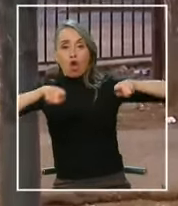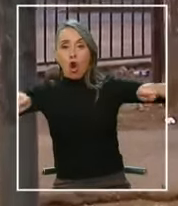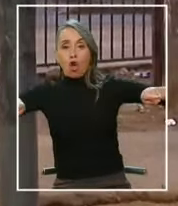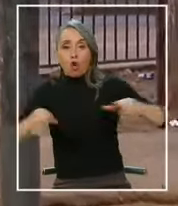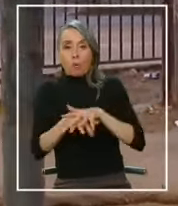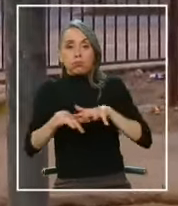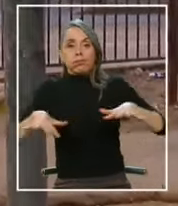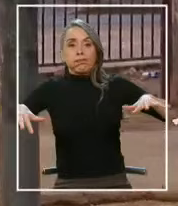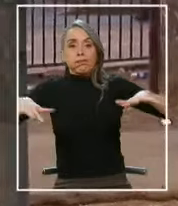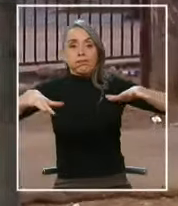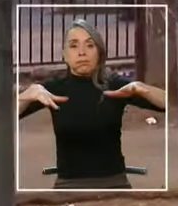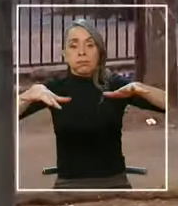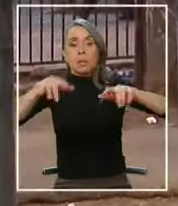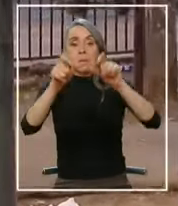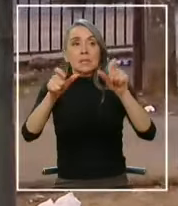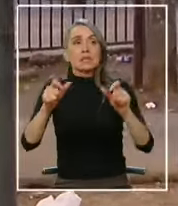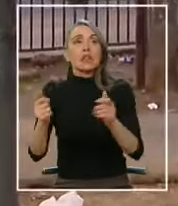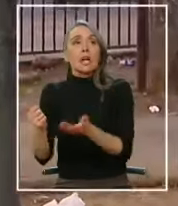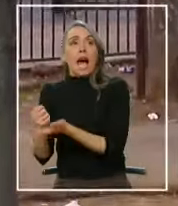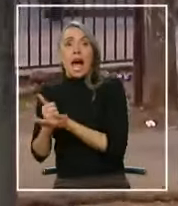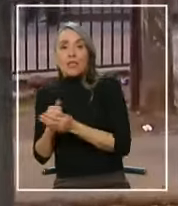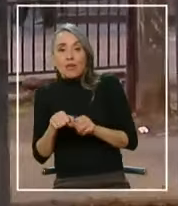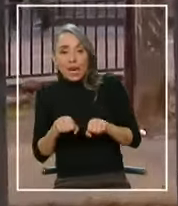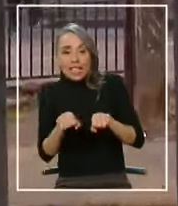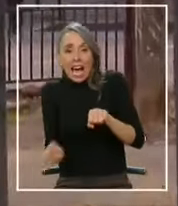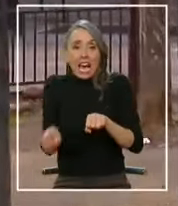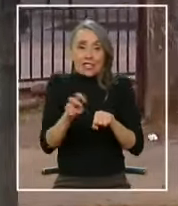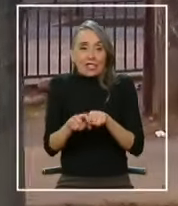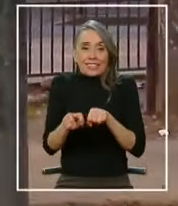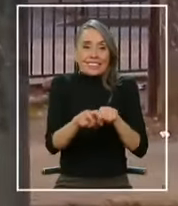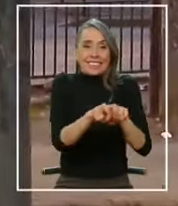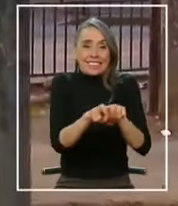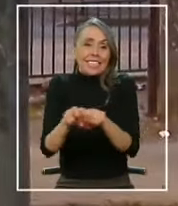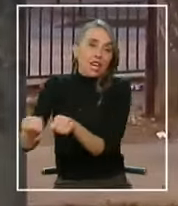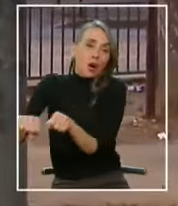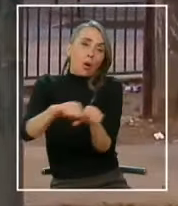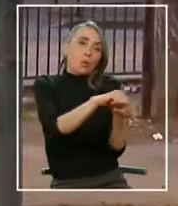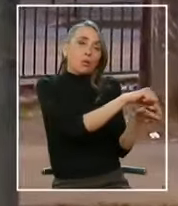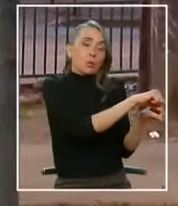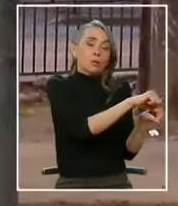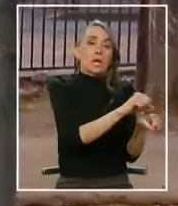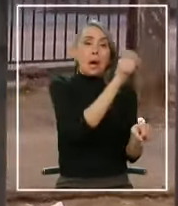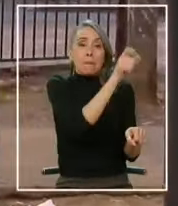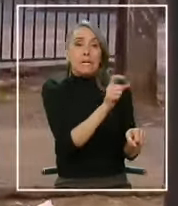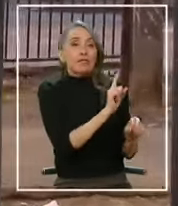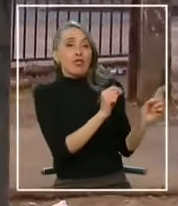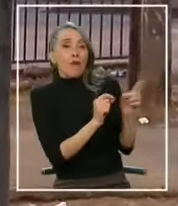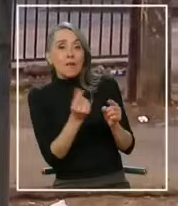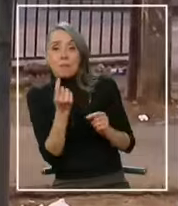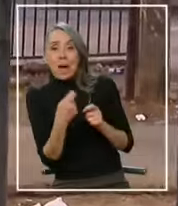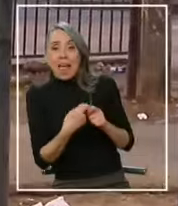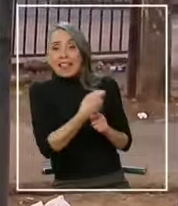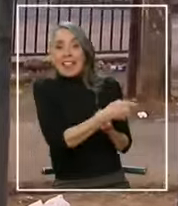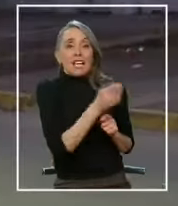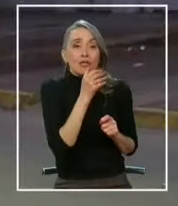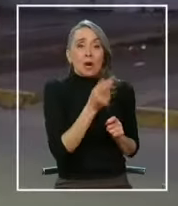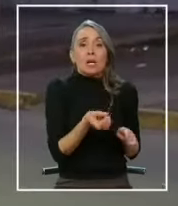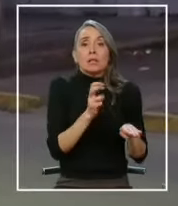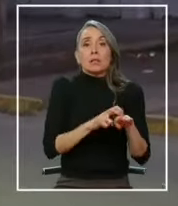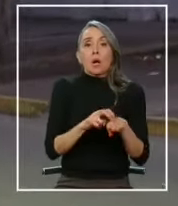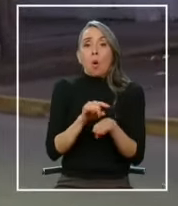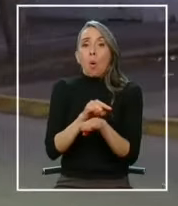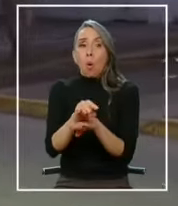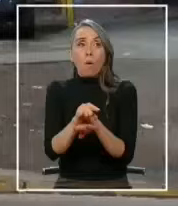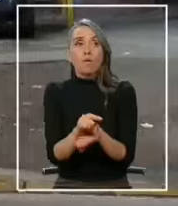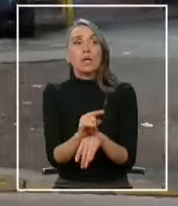Y de repente hay personas que te ayudan a cruzar con unos carritos, pero si no están esas personas, no tengo que irme en Uber.